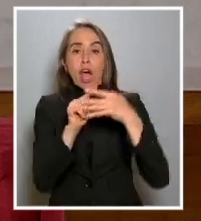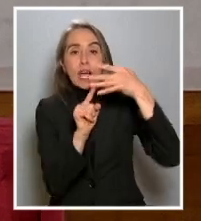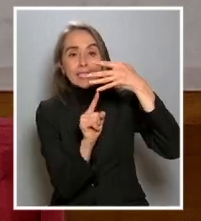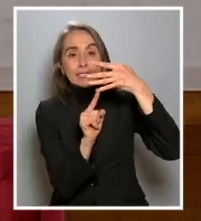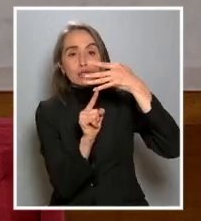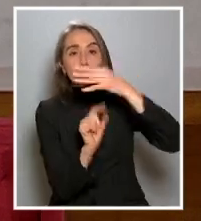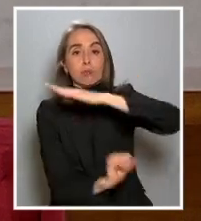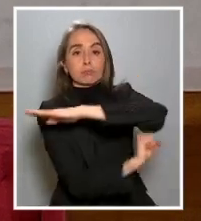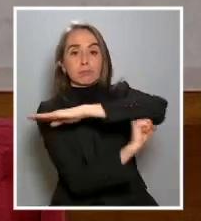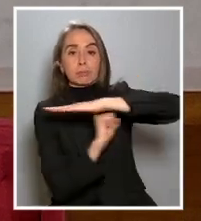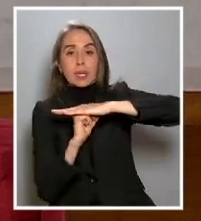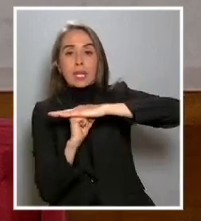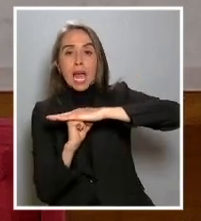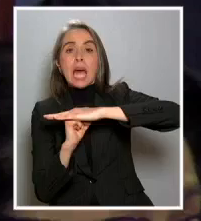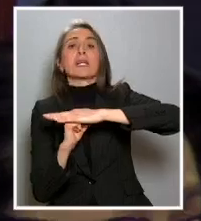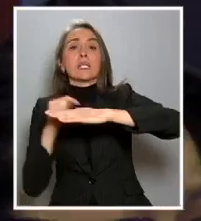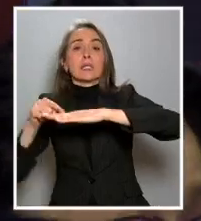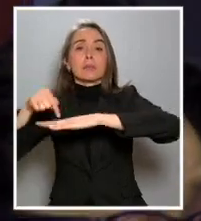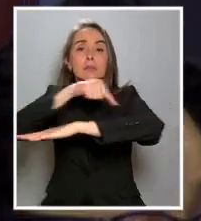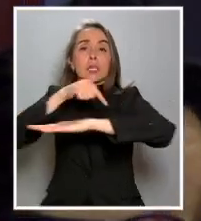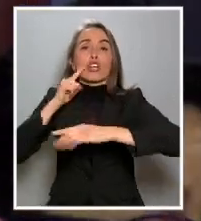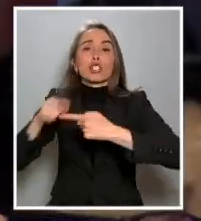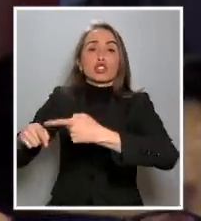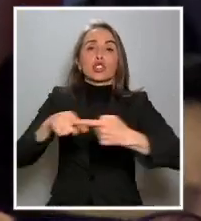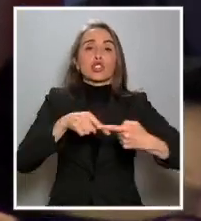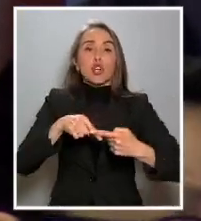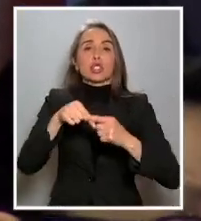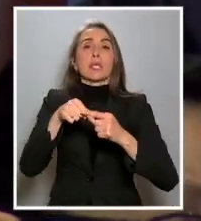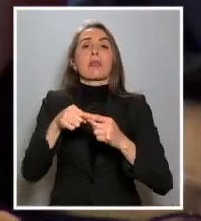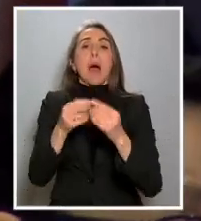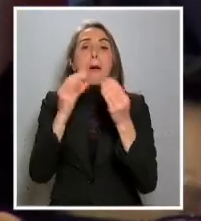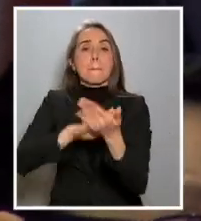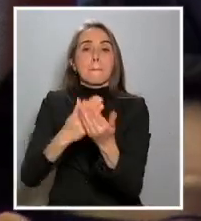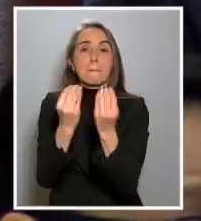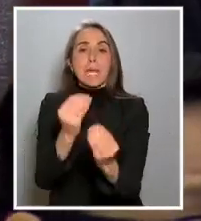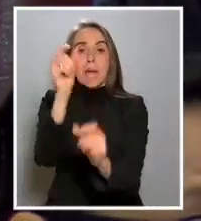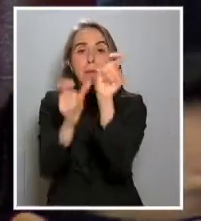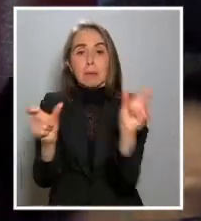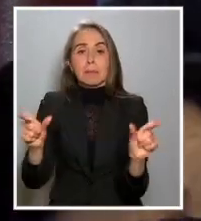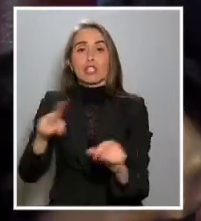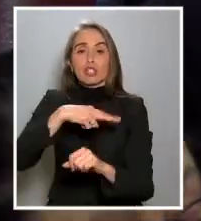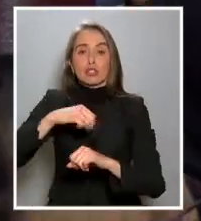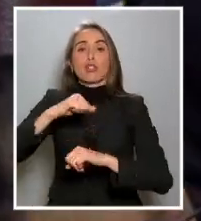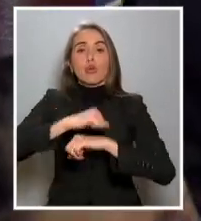manera la sociedad del bienestar que estamos construyendo.